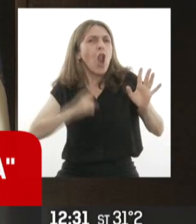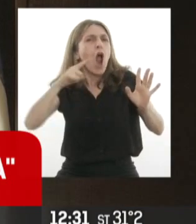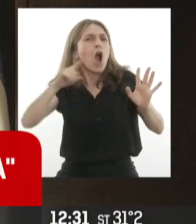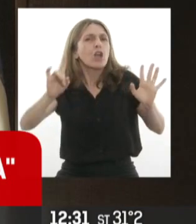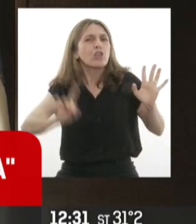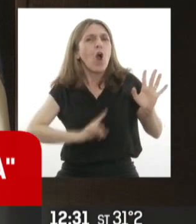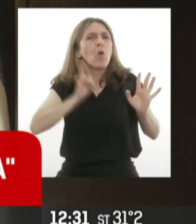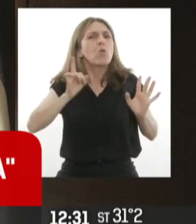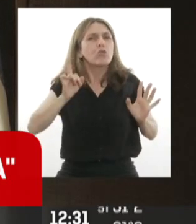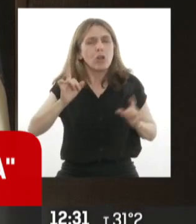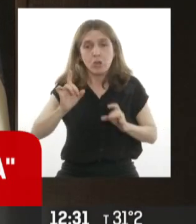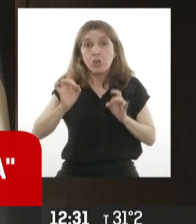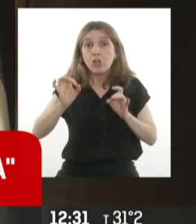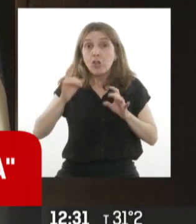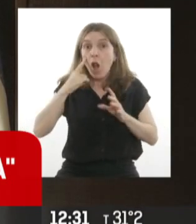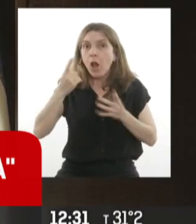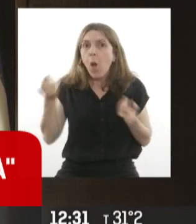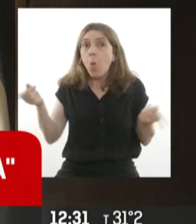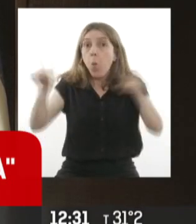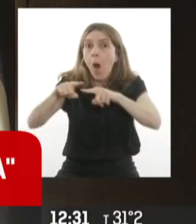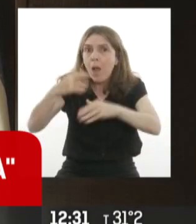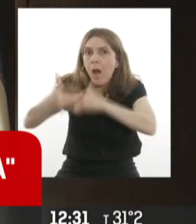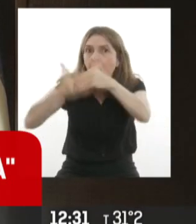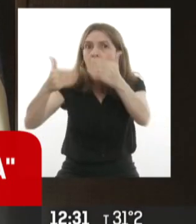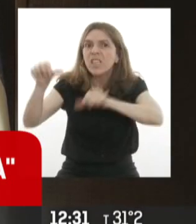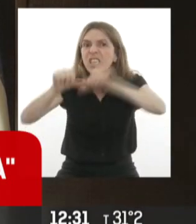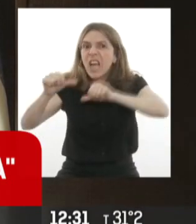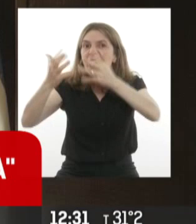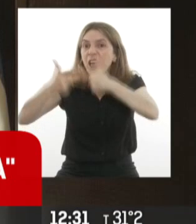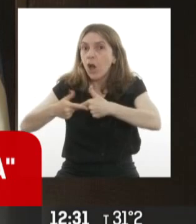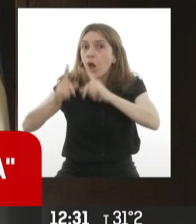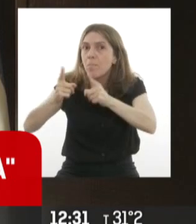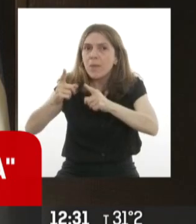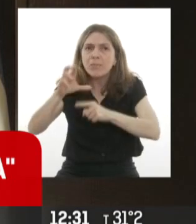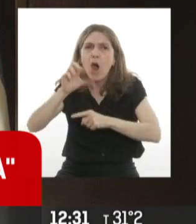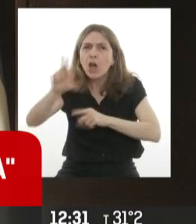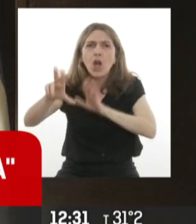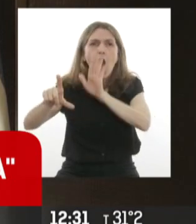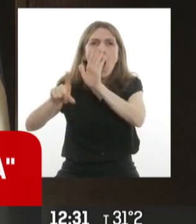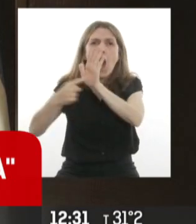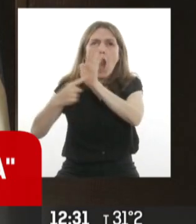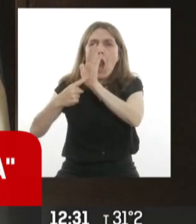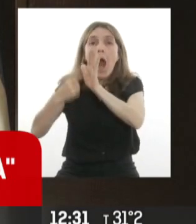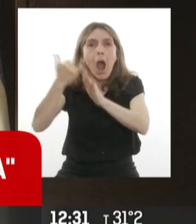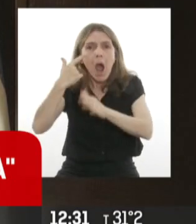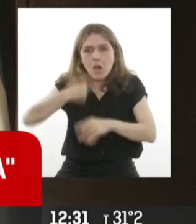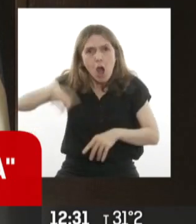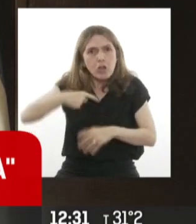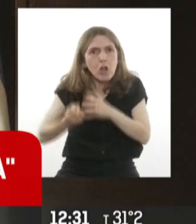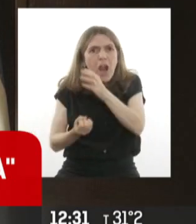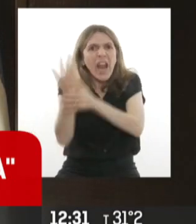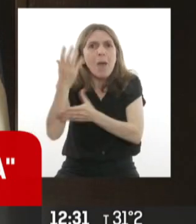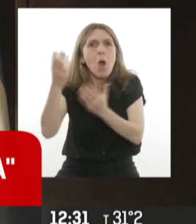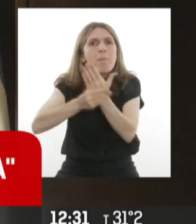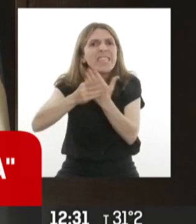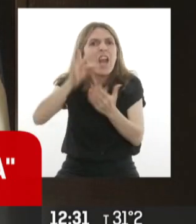No solamente que recuperamos a la ciencia y tecnología y le hemos vuelto a dar el rol preponderante que tiene, creando un ministerio, mejorando el